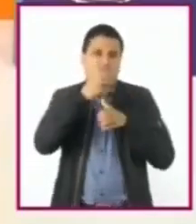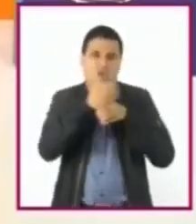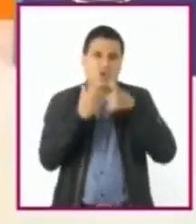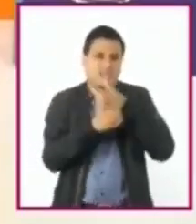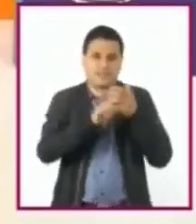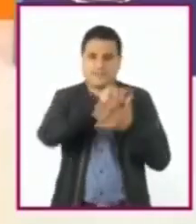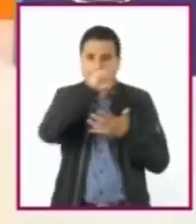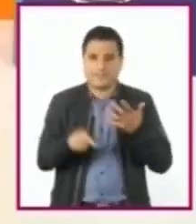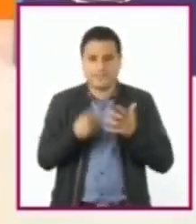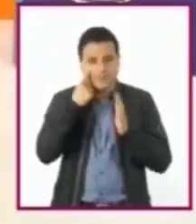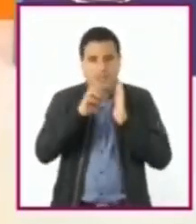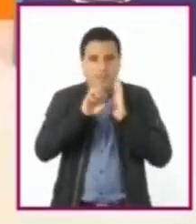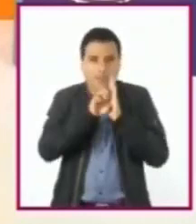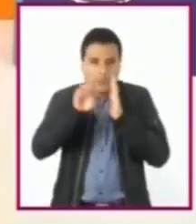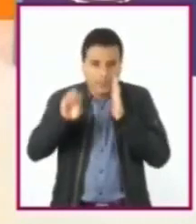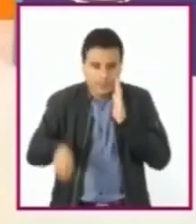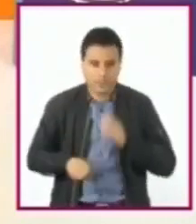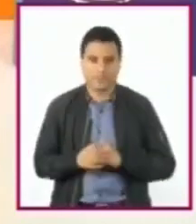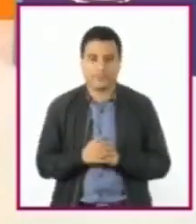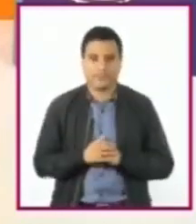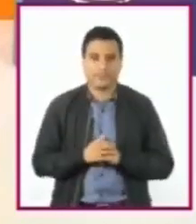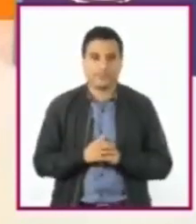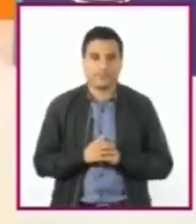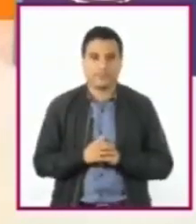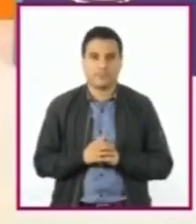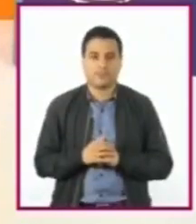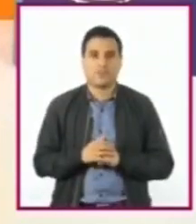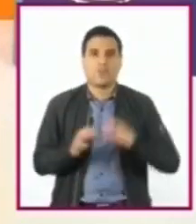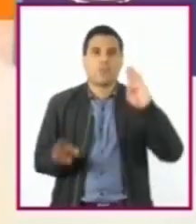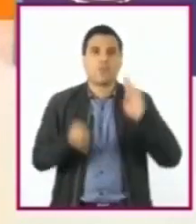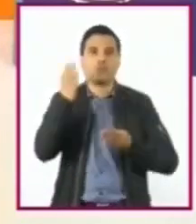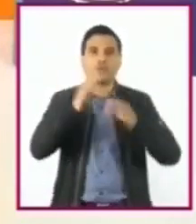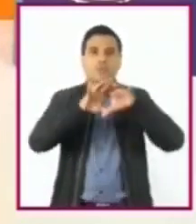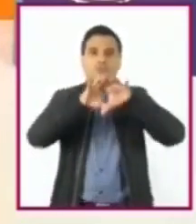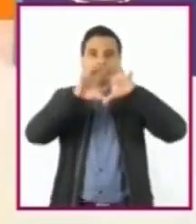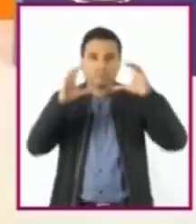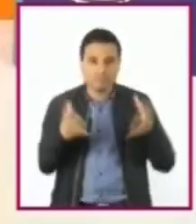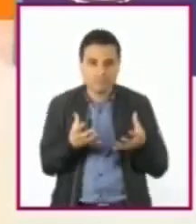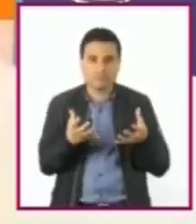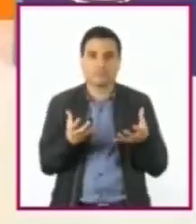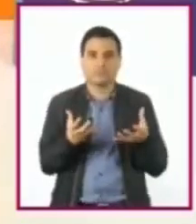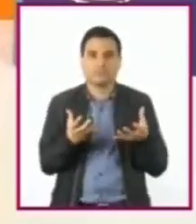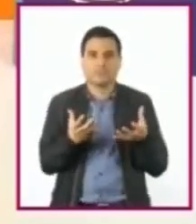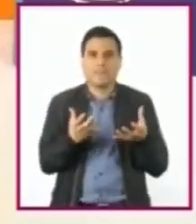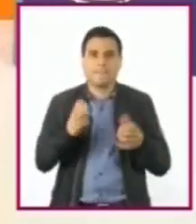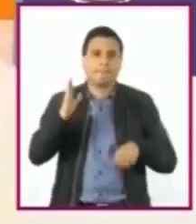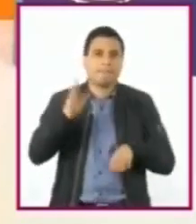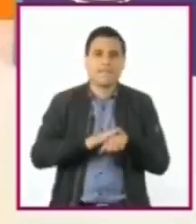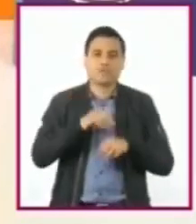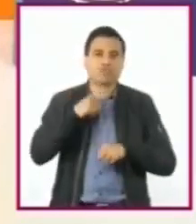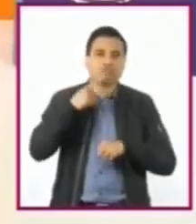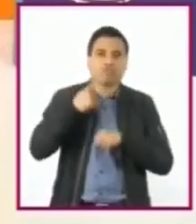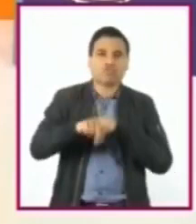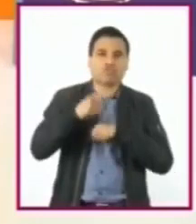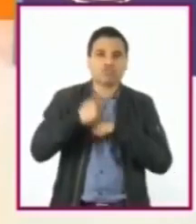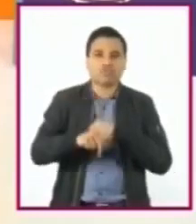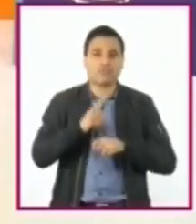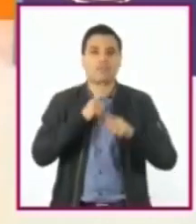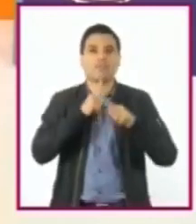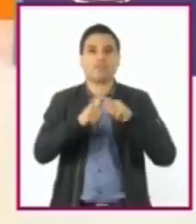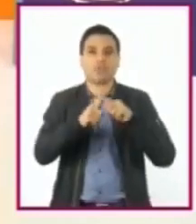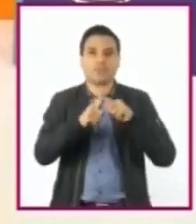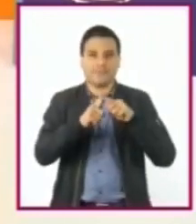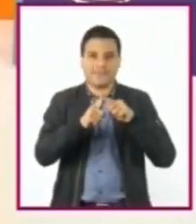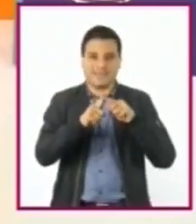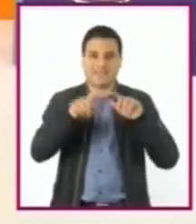planeta. Por ejemplo, ¿qué zonas del planeta han sufrido las consecuencias del cambio climático? ¿Cómo